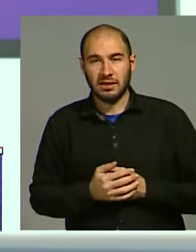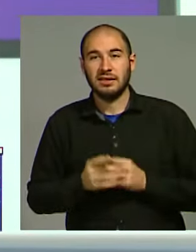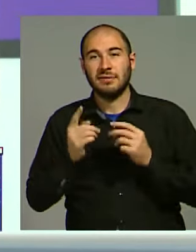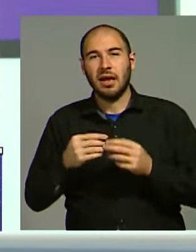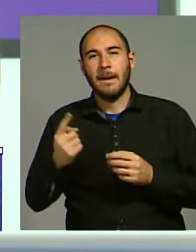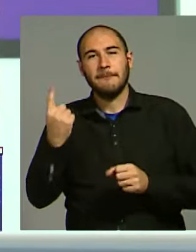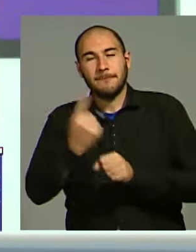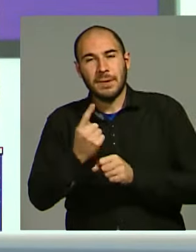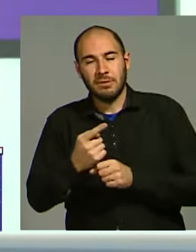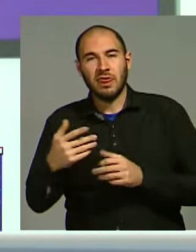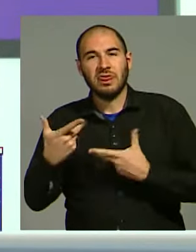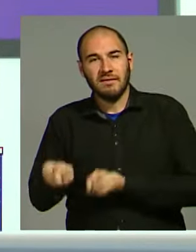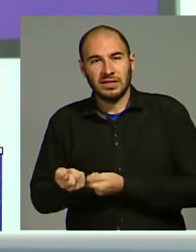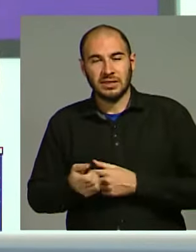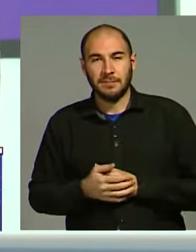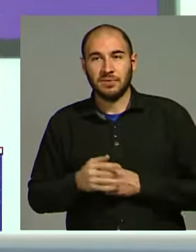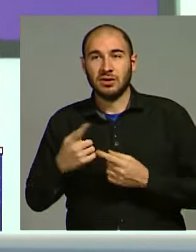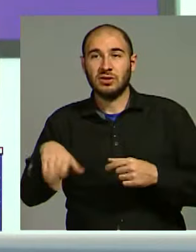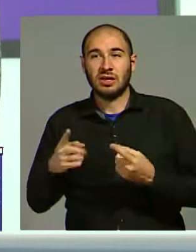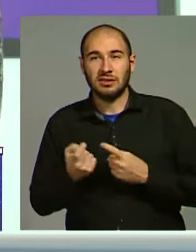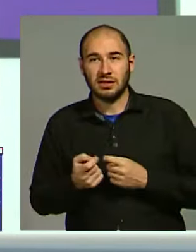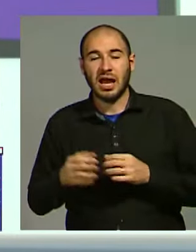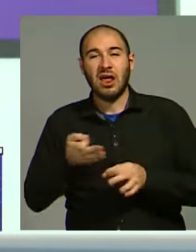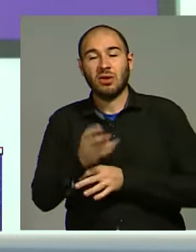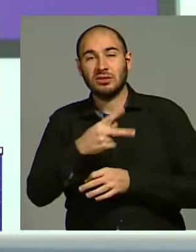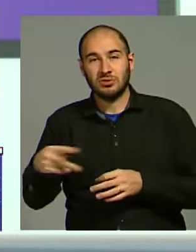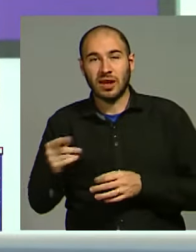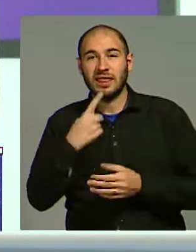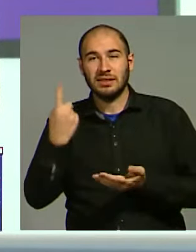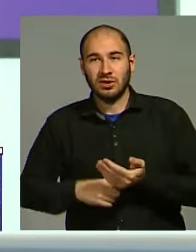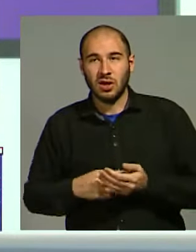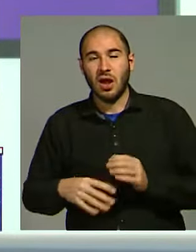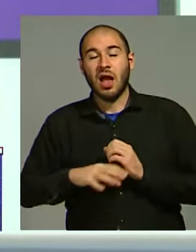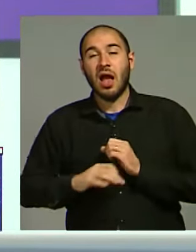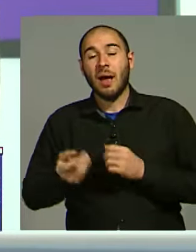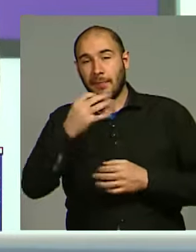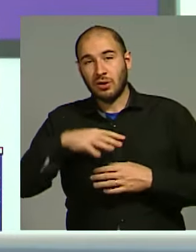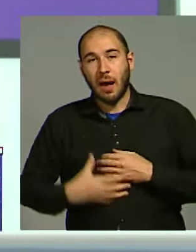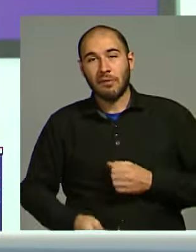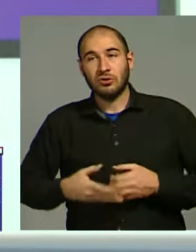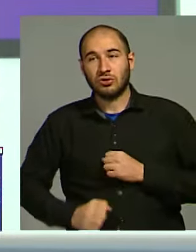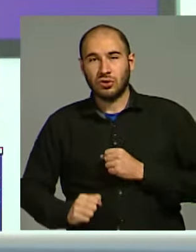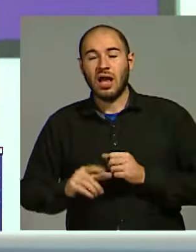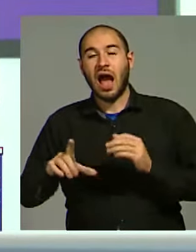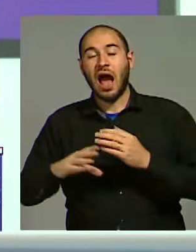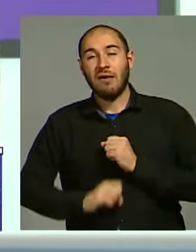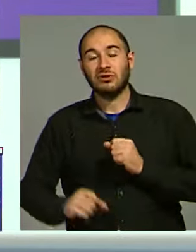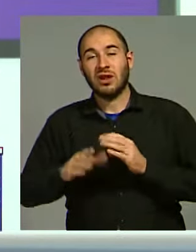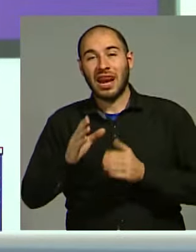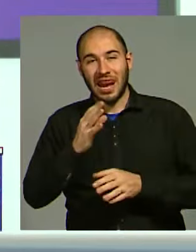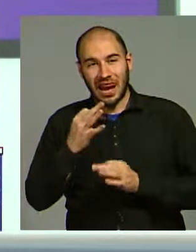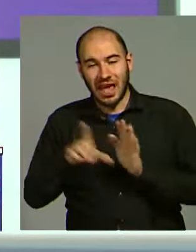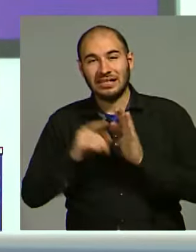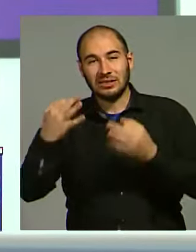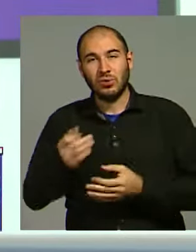nuestras principales banderas vamos a llevar la necesidad de tener educación sexual para decidir, anticonceptivos para no abortar y aborto legal, seguro y gratuito para no